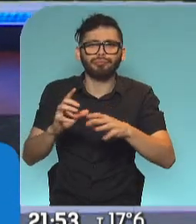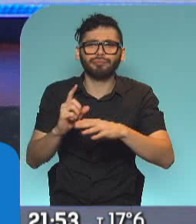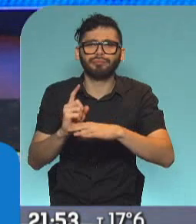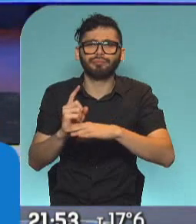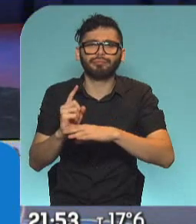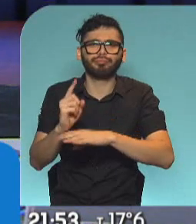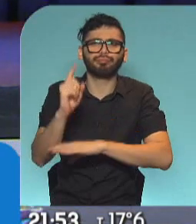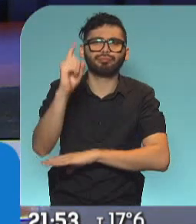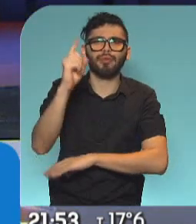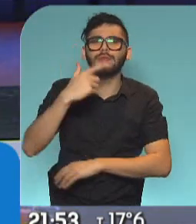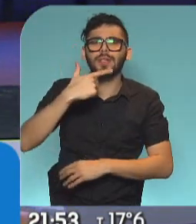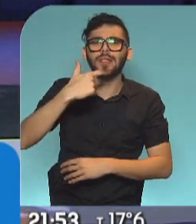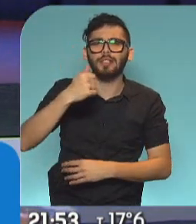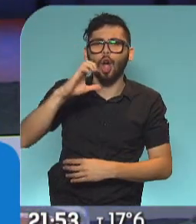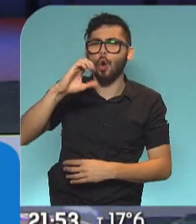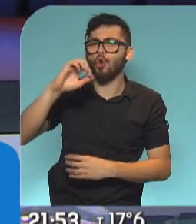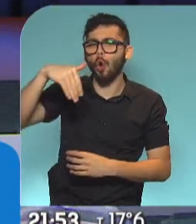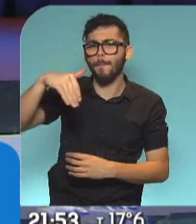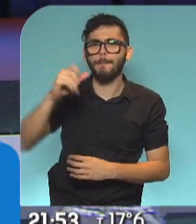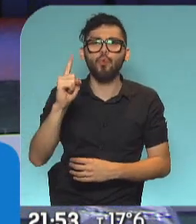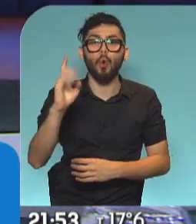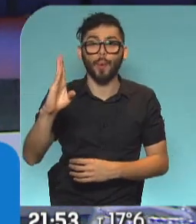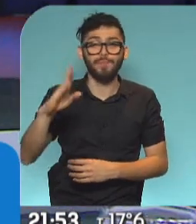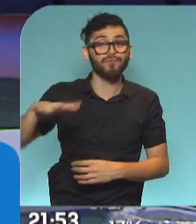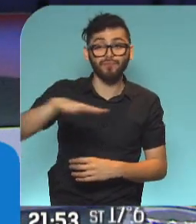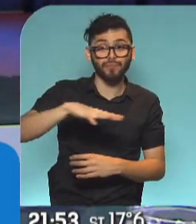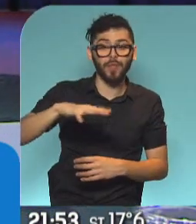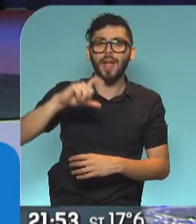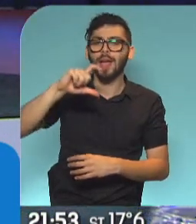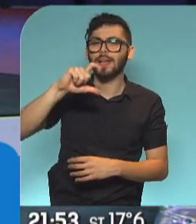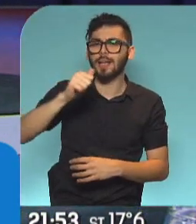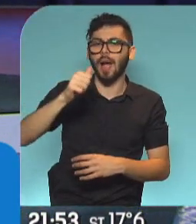desde la Estación Espacial de Cabo Cañaveral el próximo